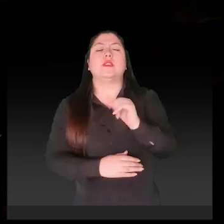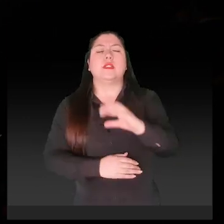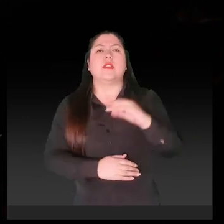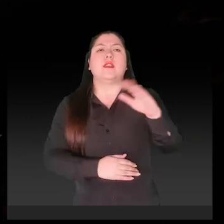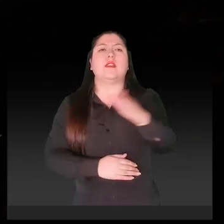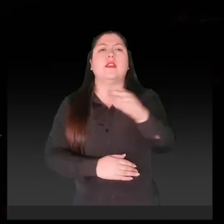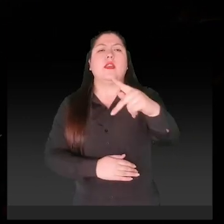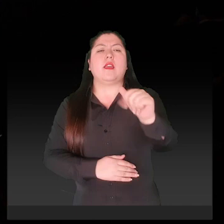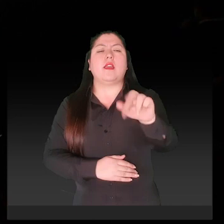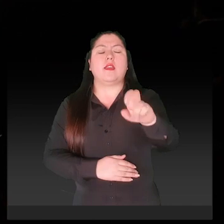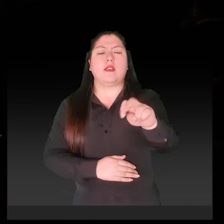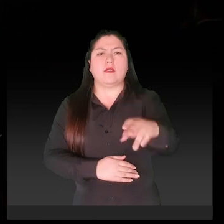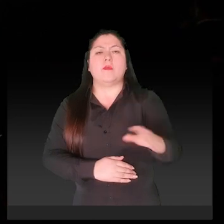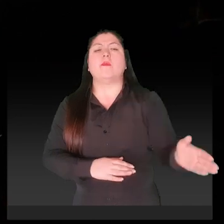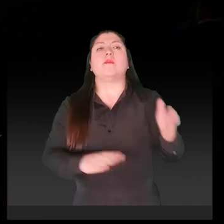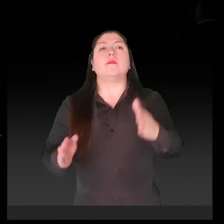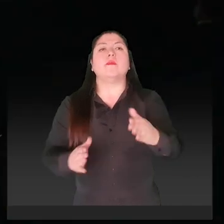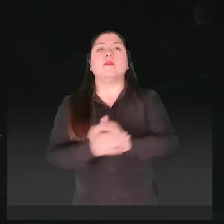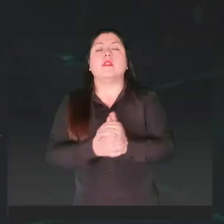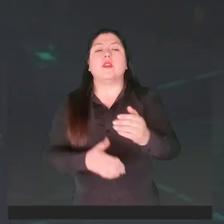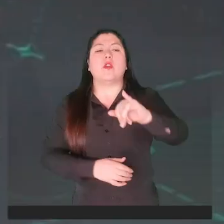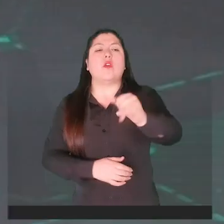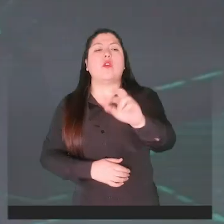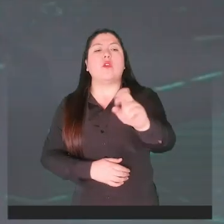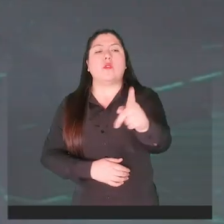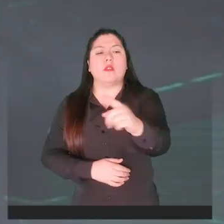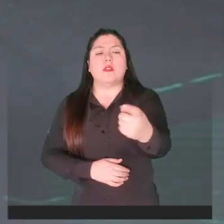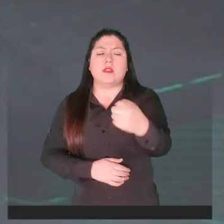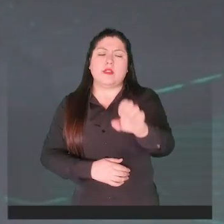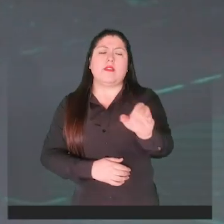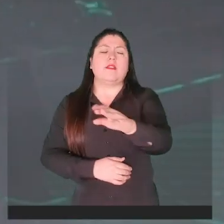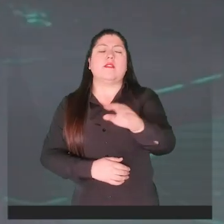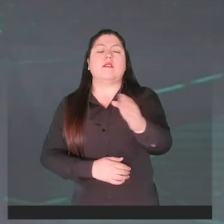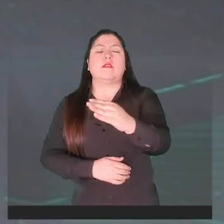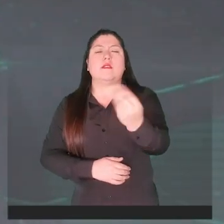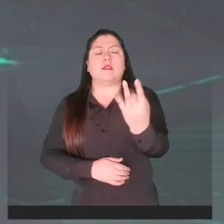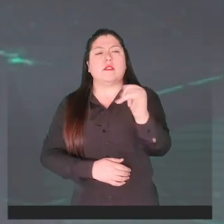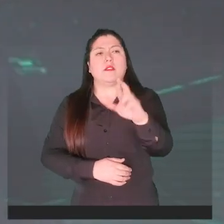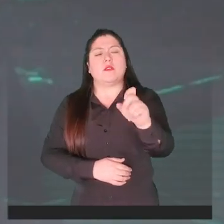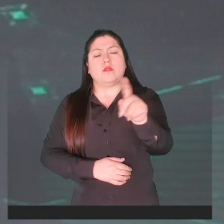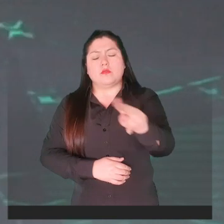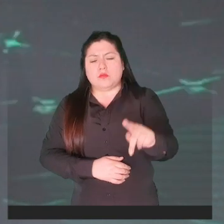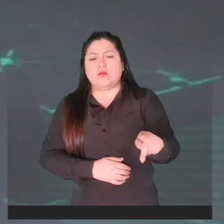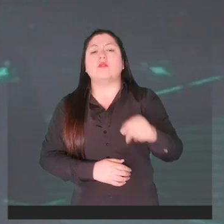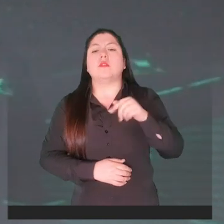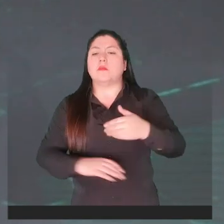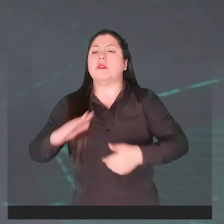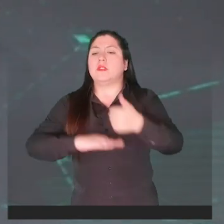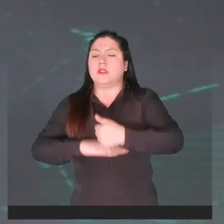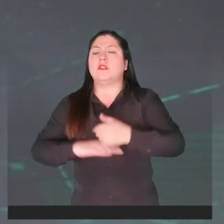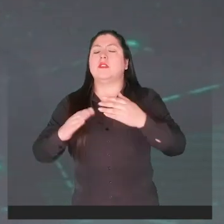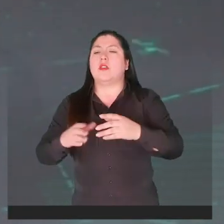las TICs, Karen Abudinen. Mi saludo también al doctor Jorge Quiroz, presidente de la Corte Suprema de